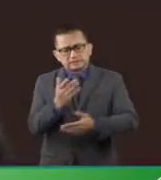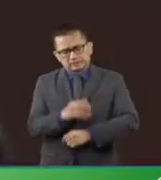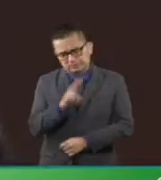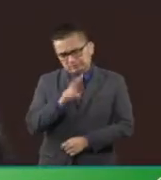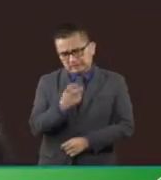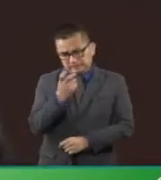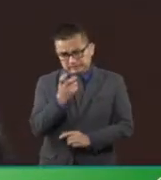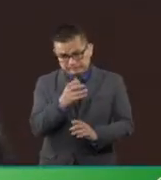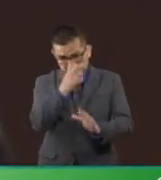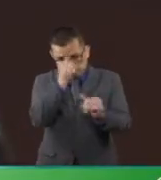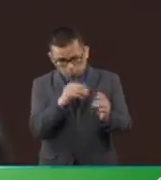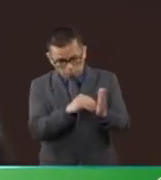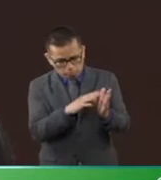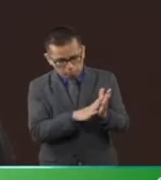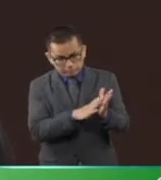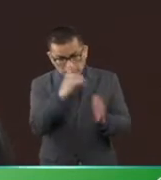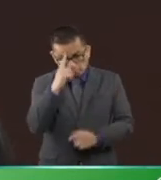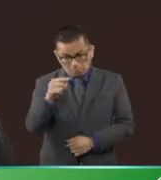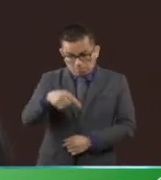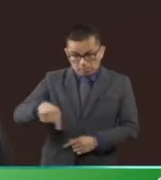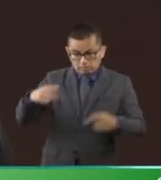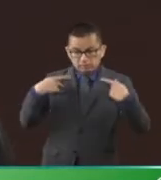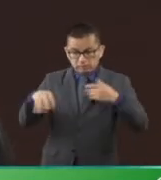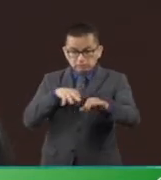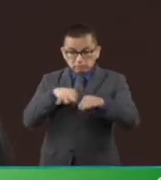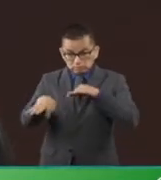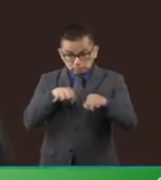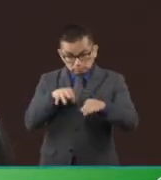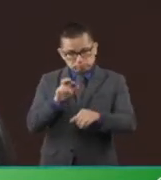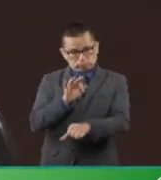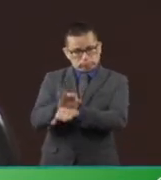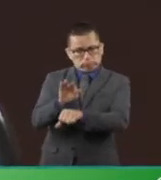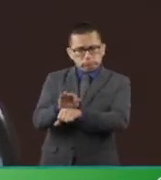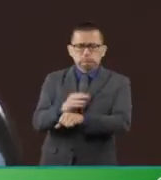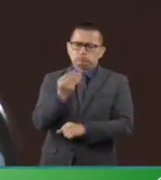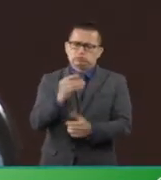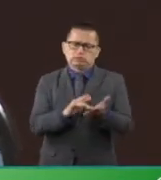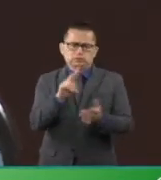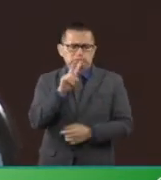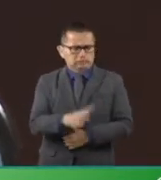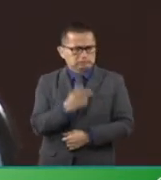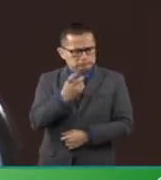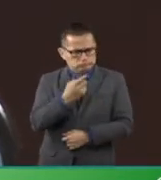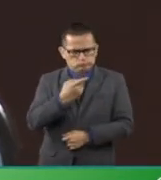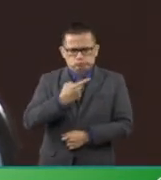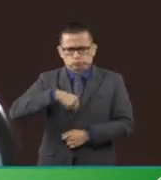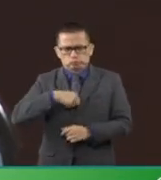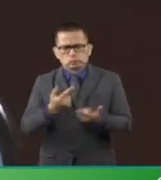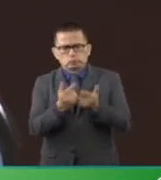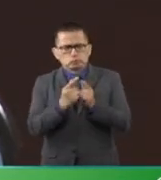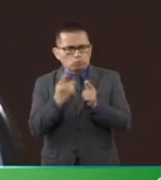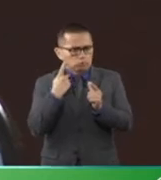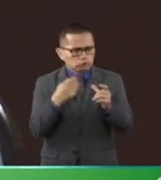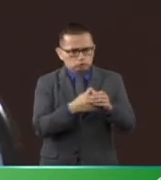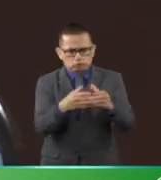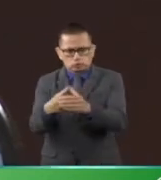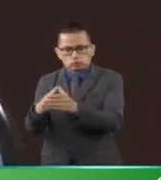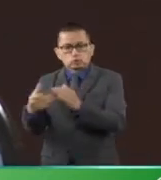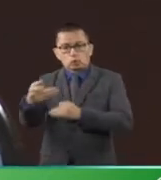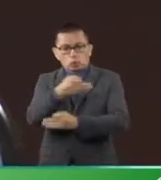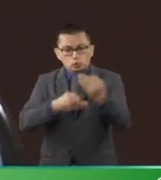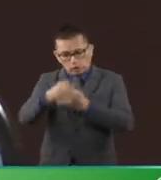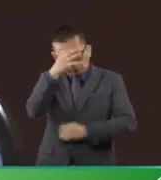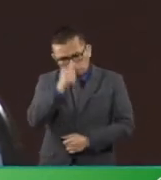servicios y comercio, de todos y todas los grupos parlamentarios. También, por supuesto, al